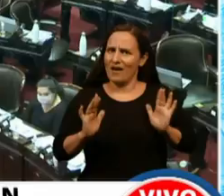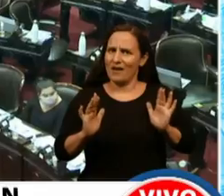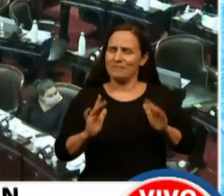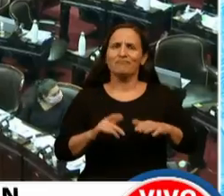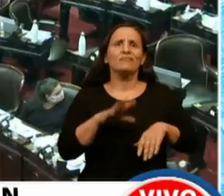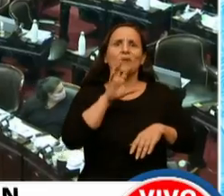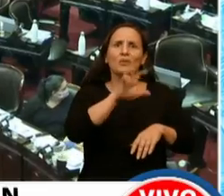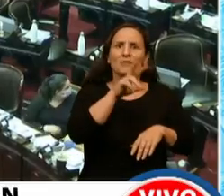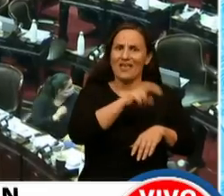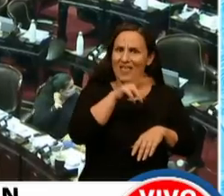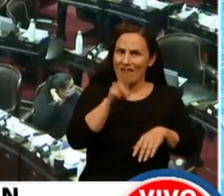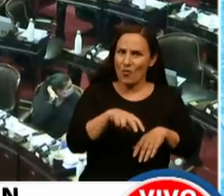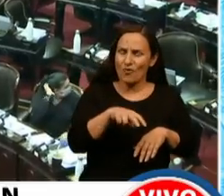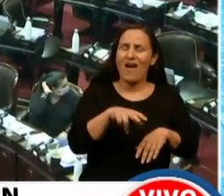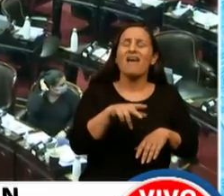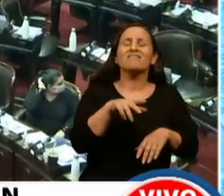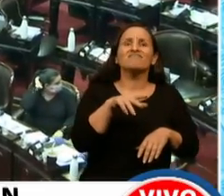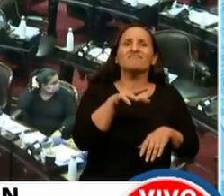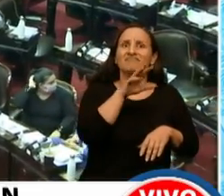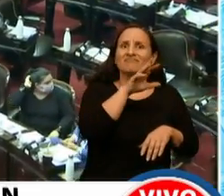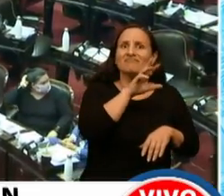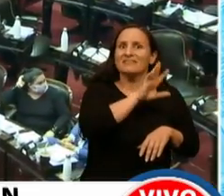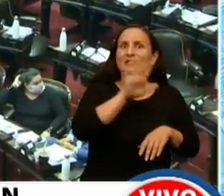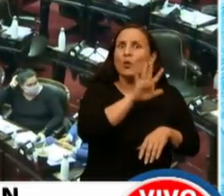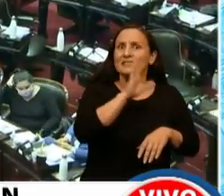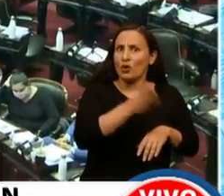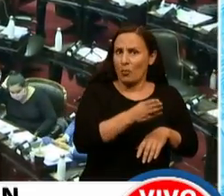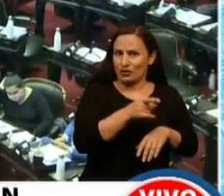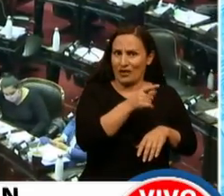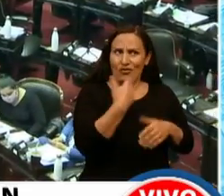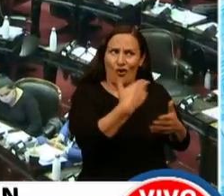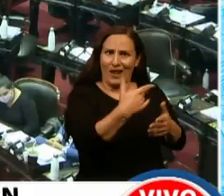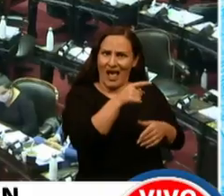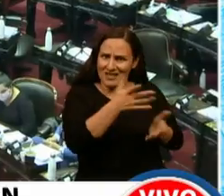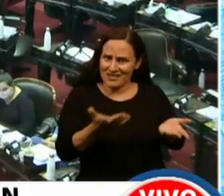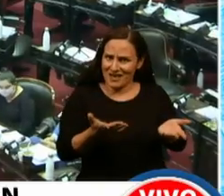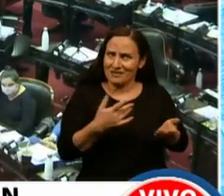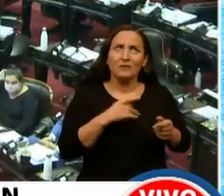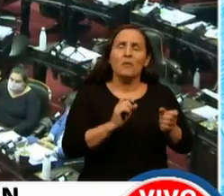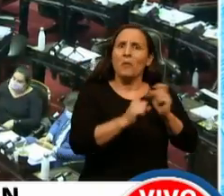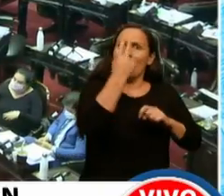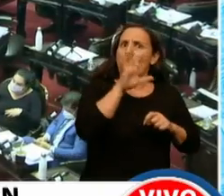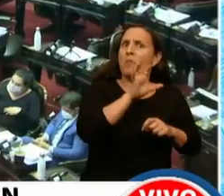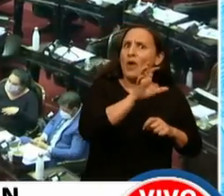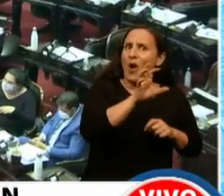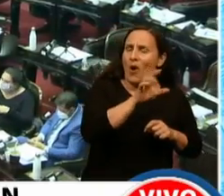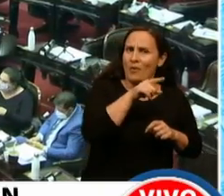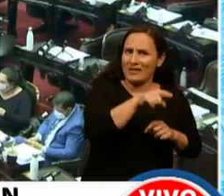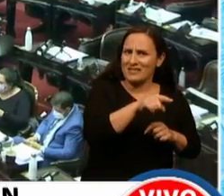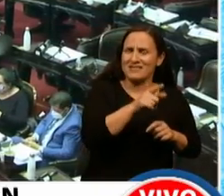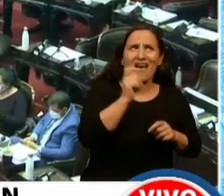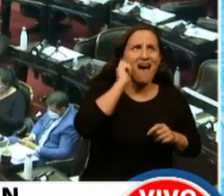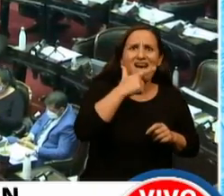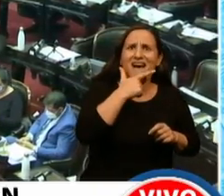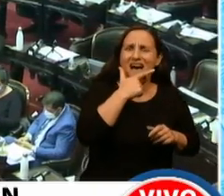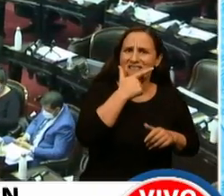neuquén aporta el 55 por ciento sin duda somos la principal provincia productora de gas